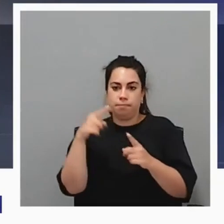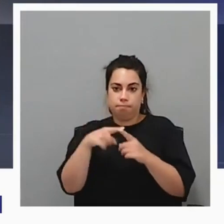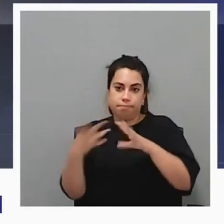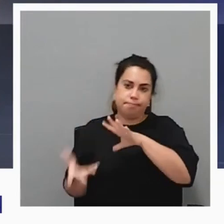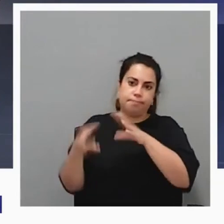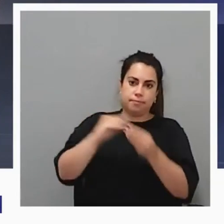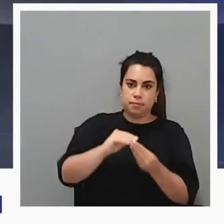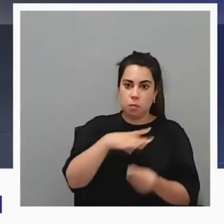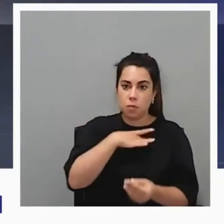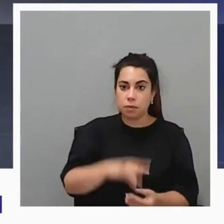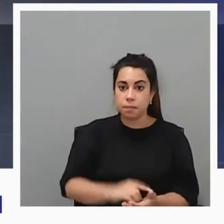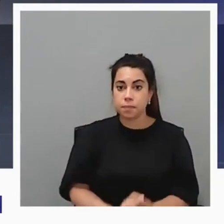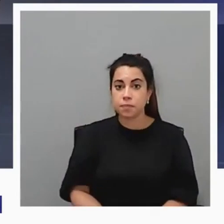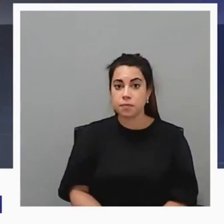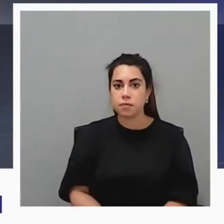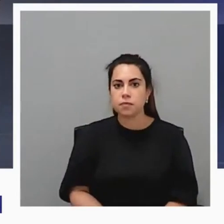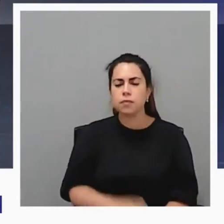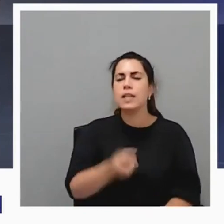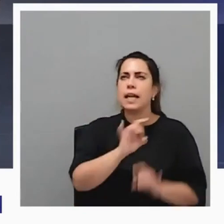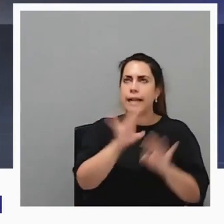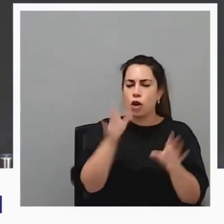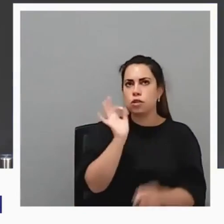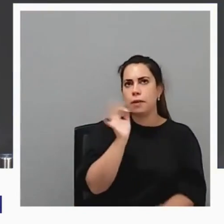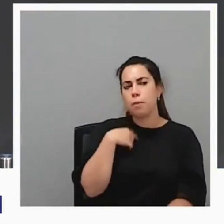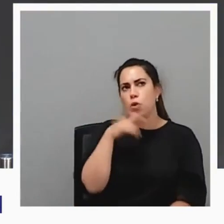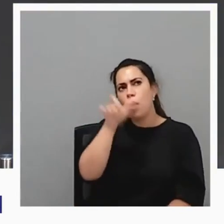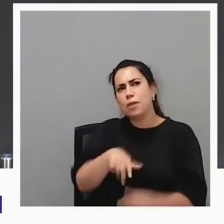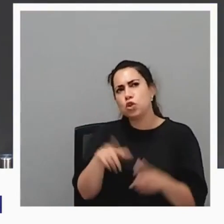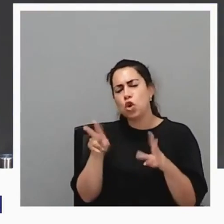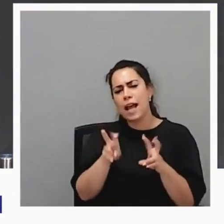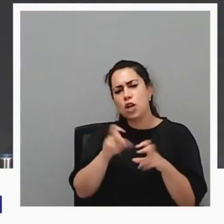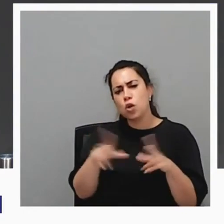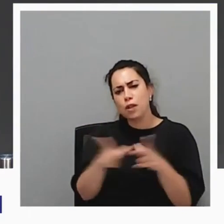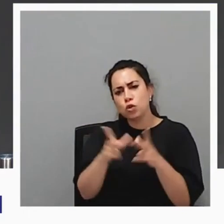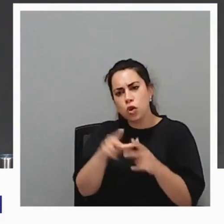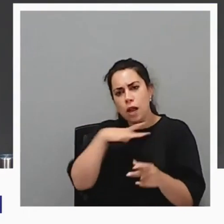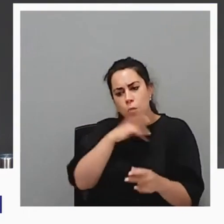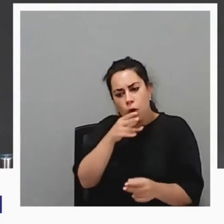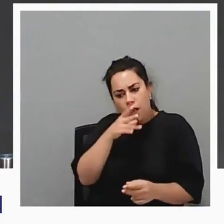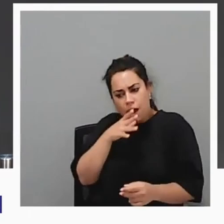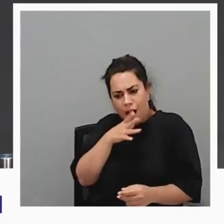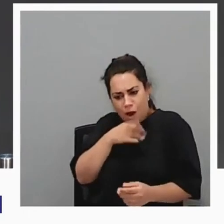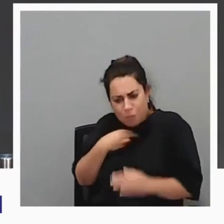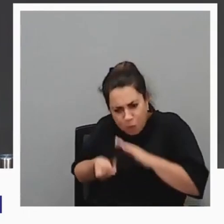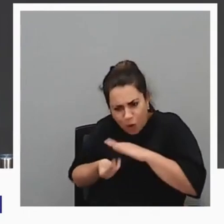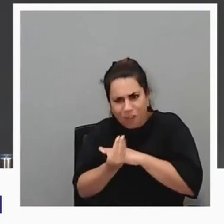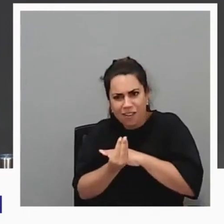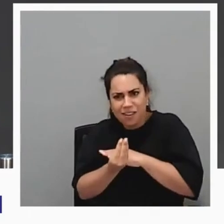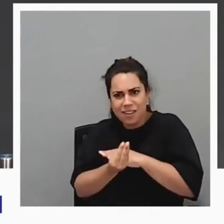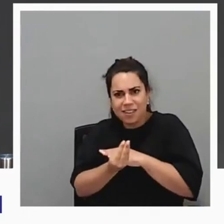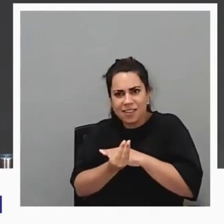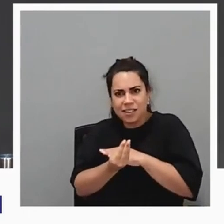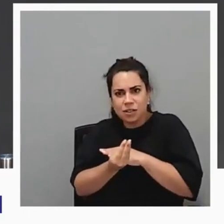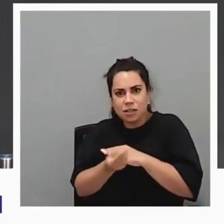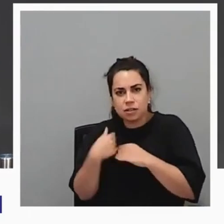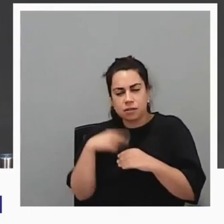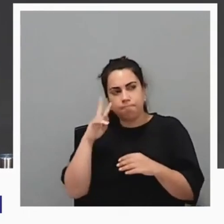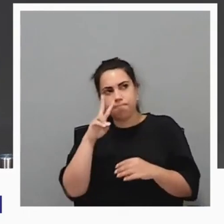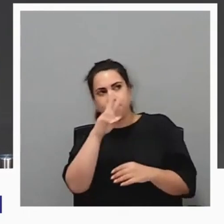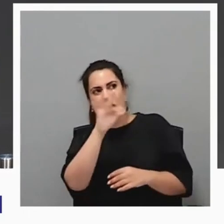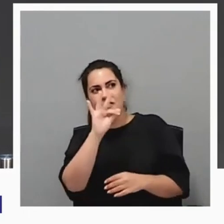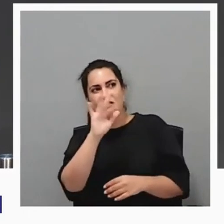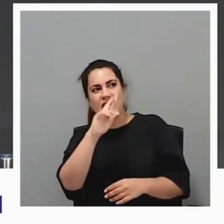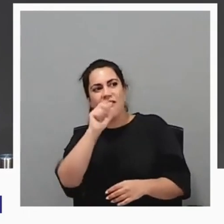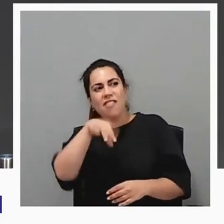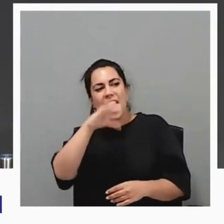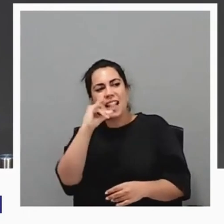Claro, pero un innovador social puede estar naciendo en estos momentos. Quiero decir, veo ahí a Francis Romacho. Gracias a